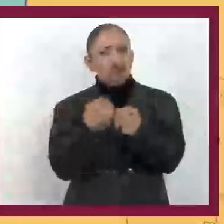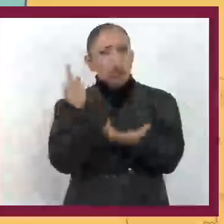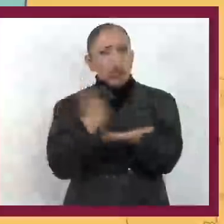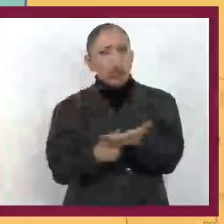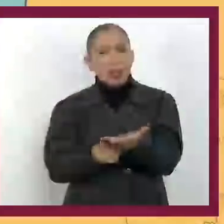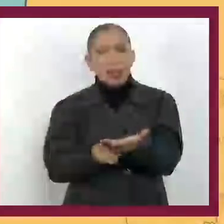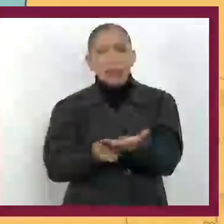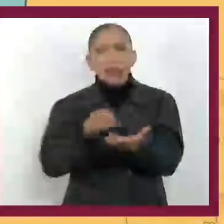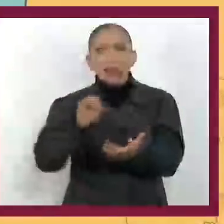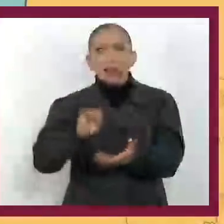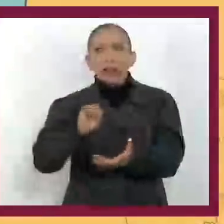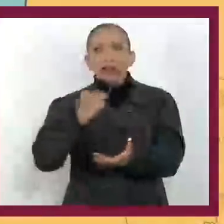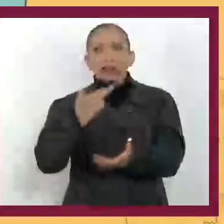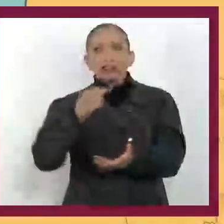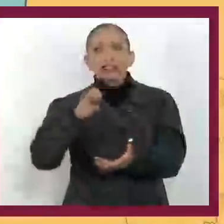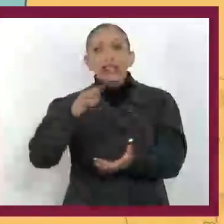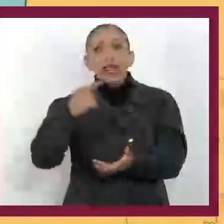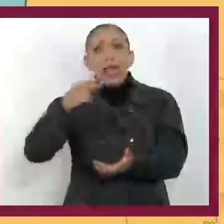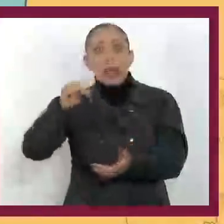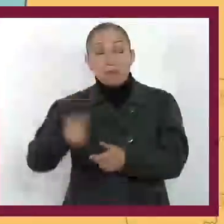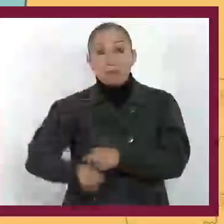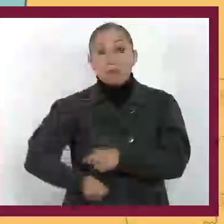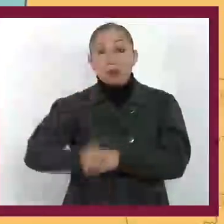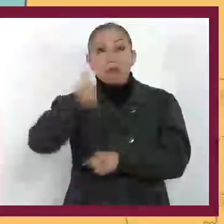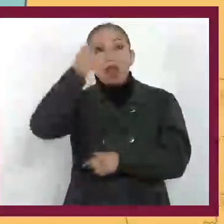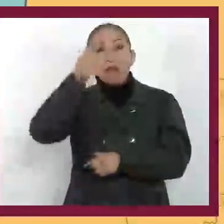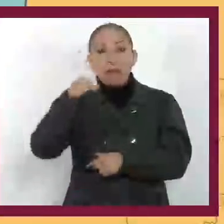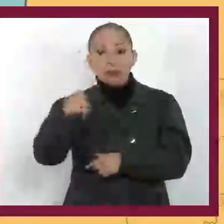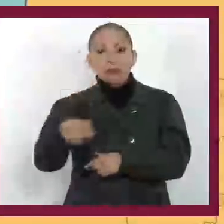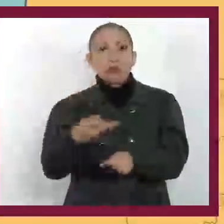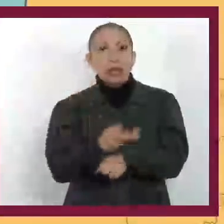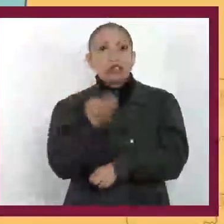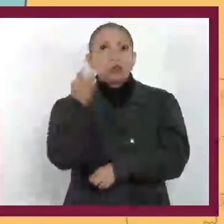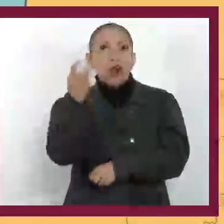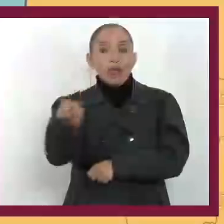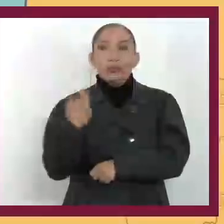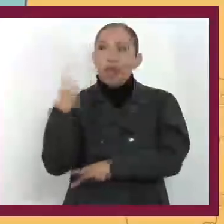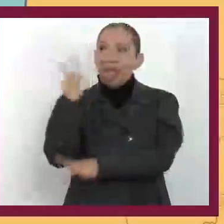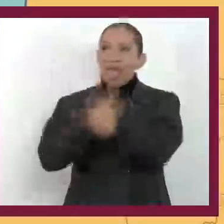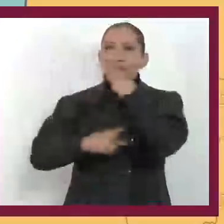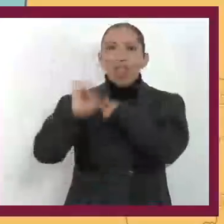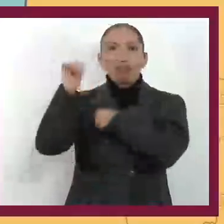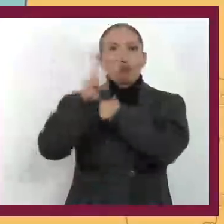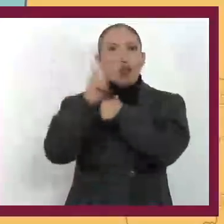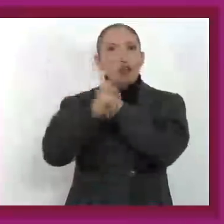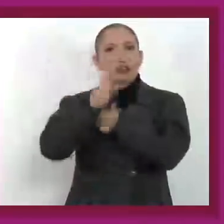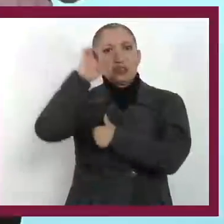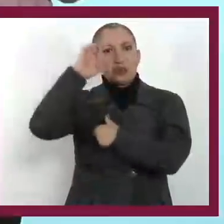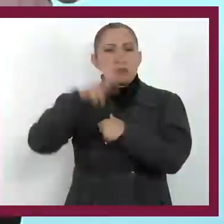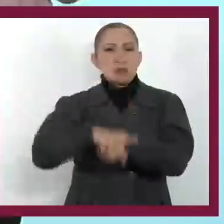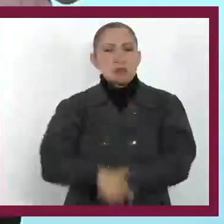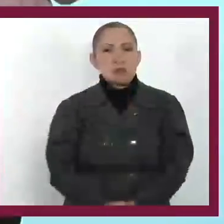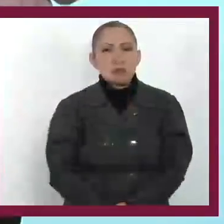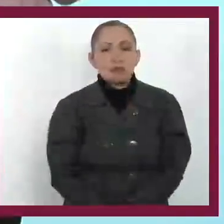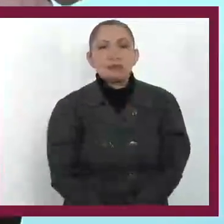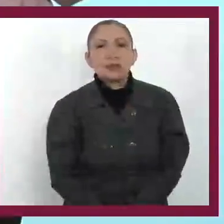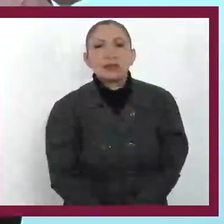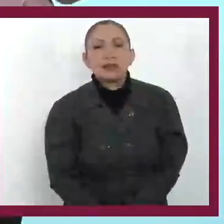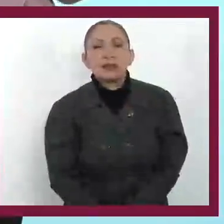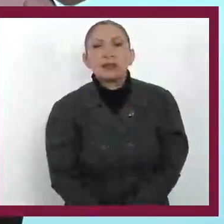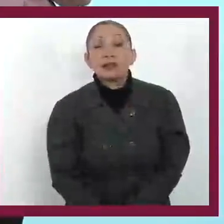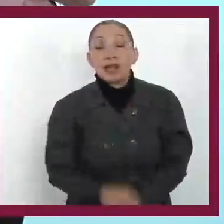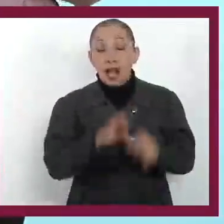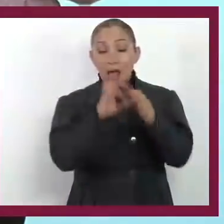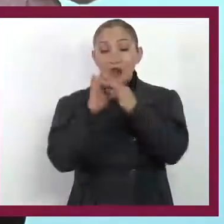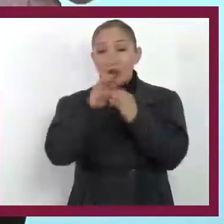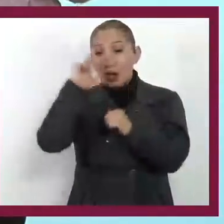interiores de Schengen. Esta fue la primera vez que sucedía algo semejante en Europa. Actualmente, la